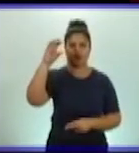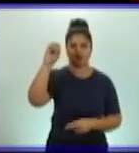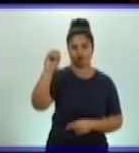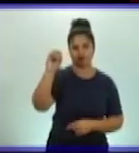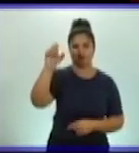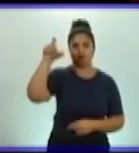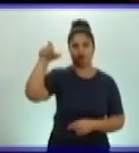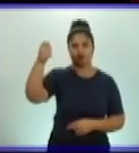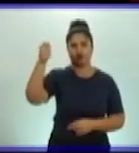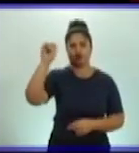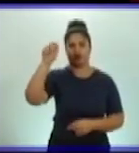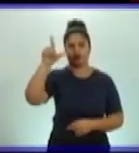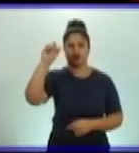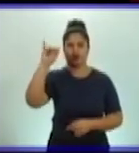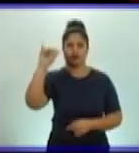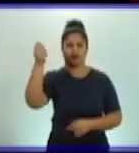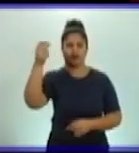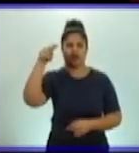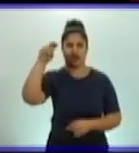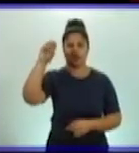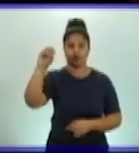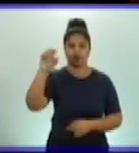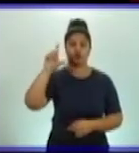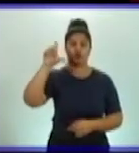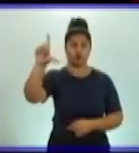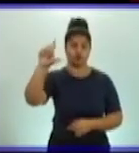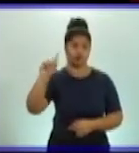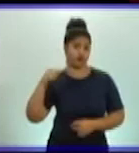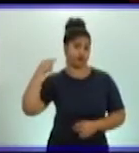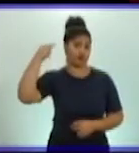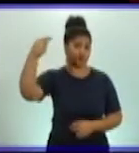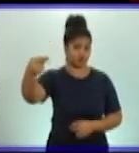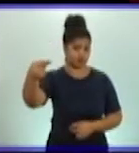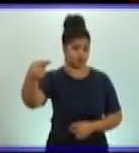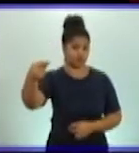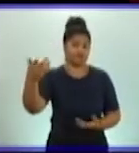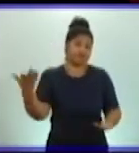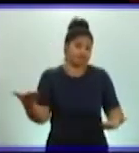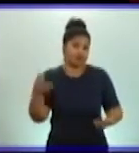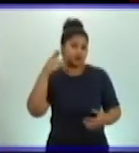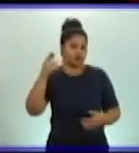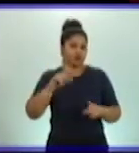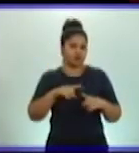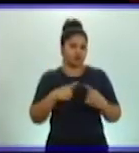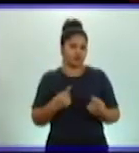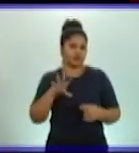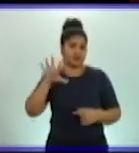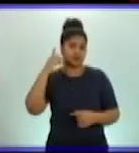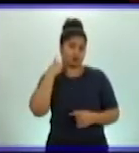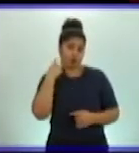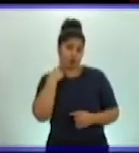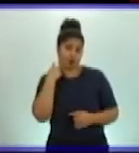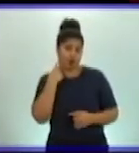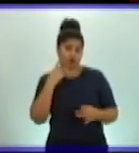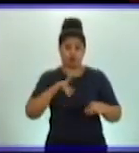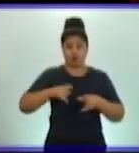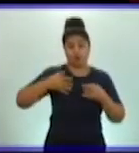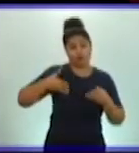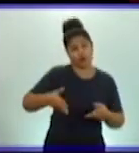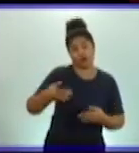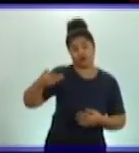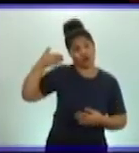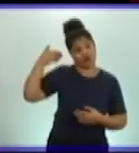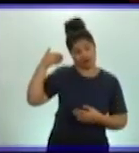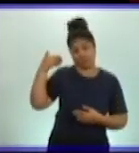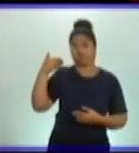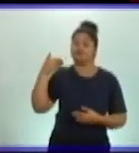5 años de su fallecimiento. Realmente es un escritor agudo, es un escritor profundo, pero es un importante referente